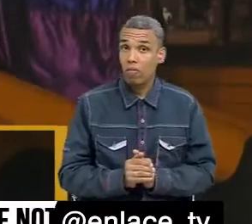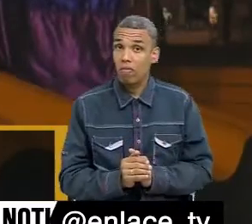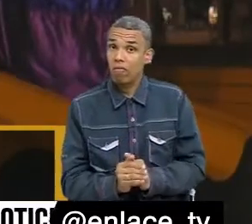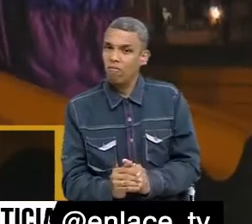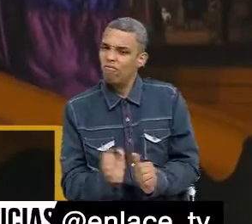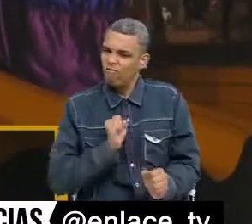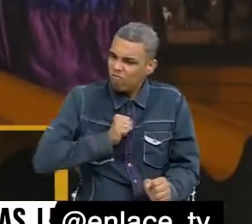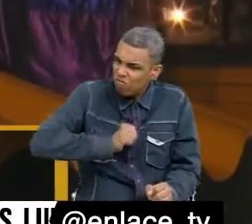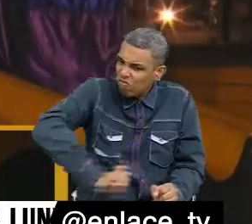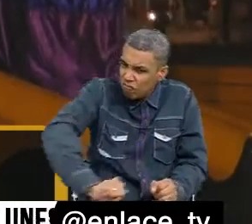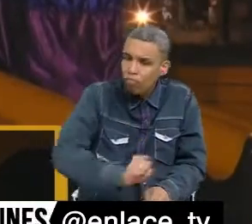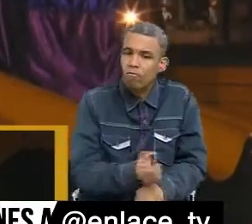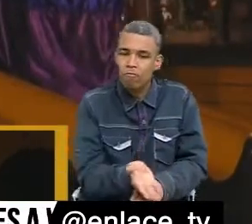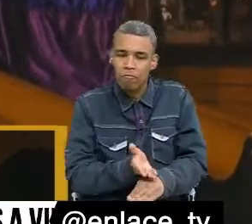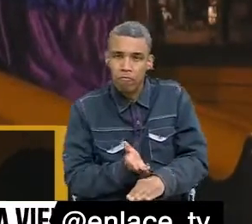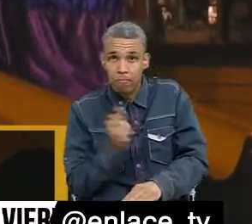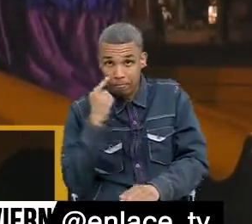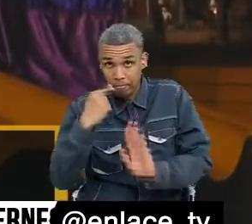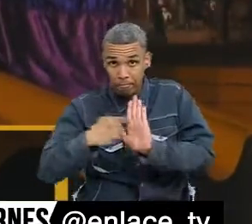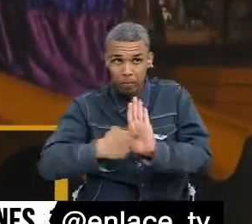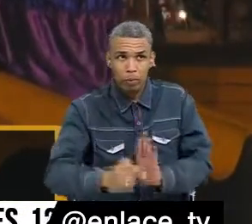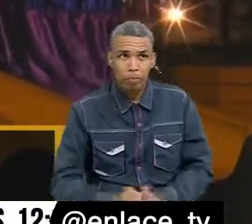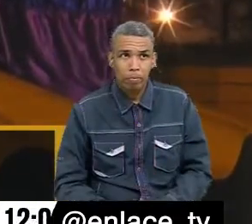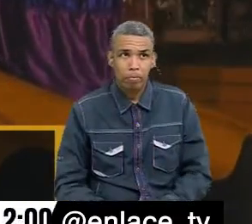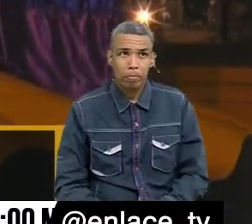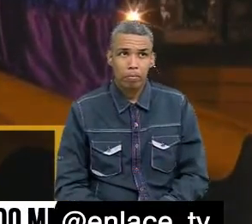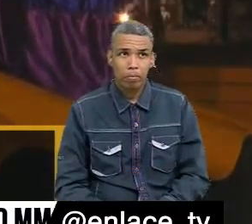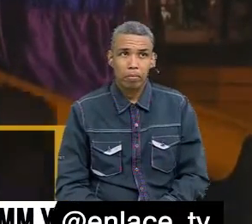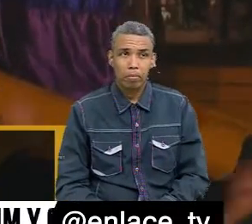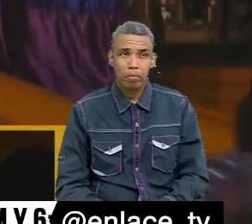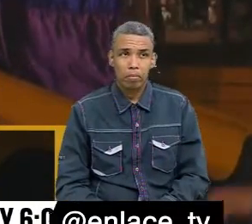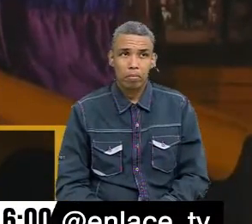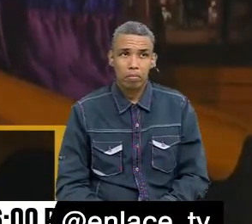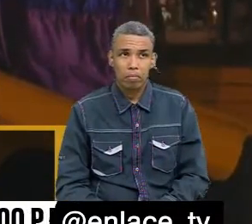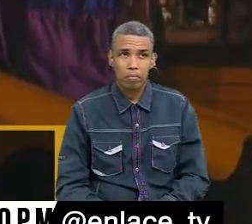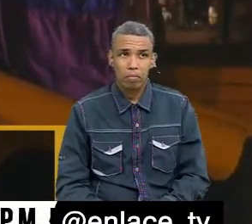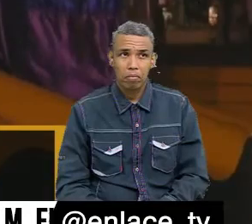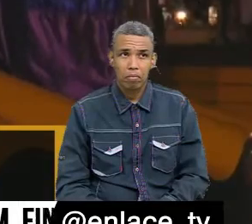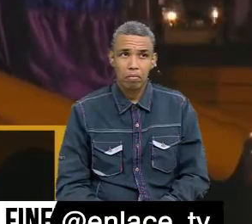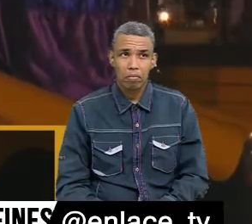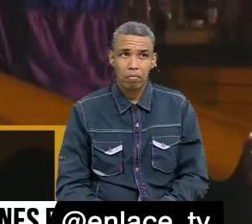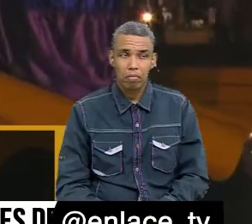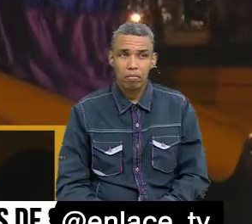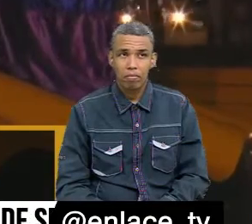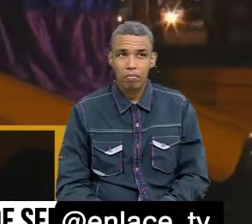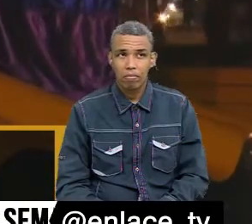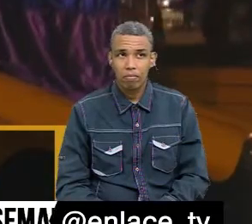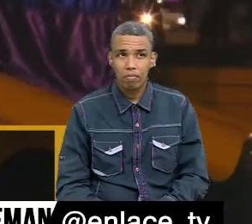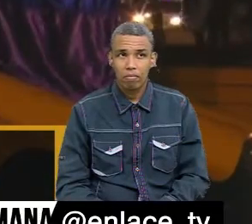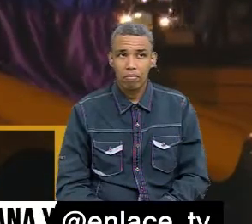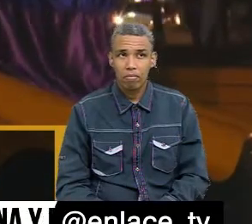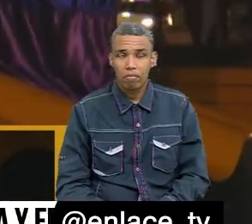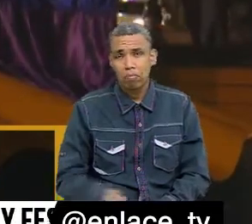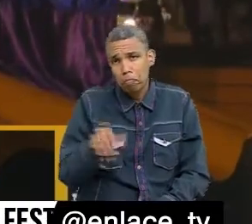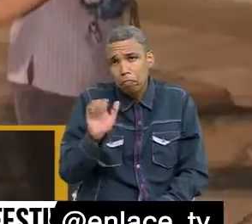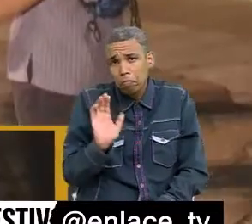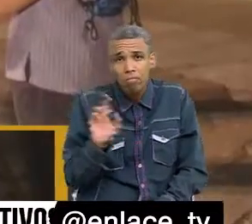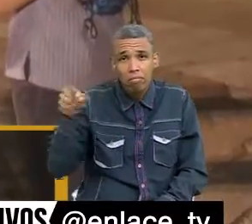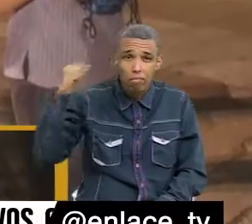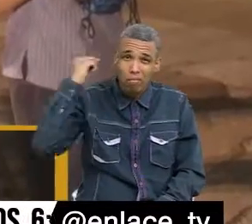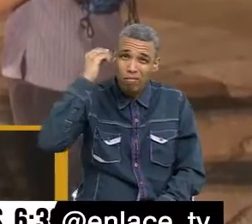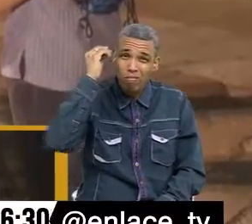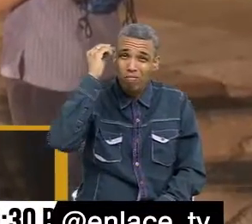a pesar de que ha sido un gobierno incluyente, que es una ciudad que estamos en puertas del siglo XXI, que estamos ya